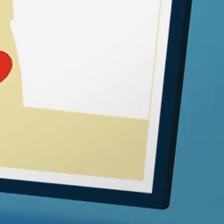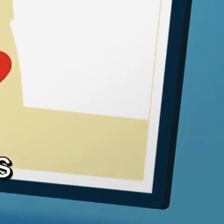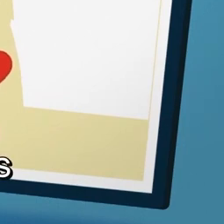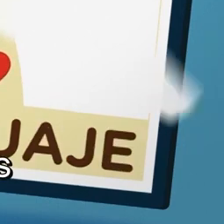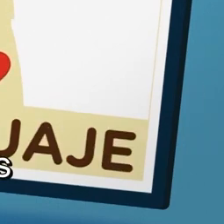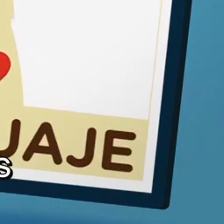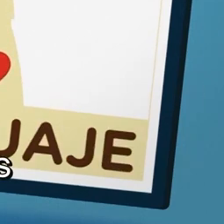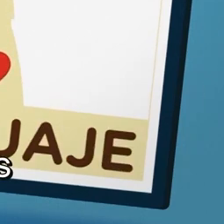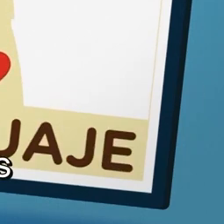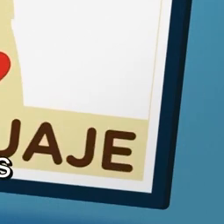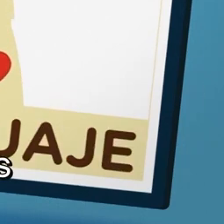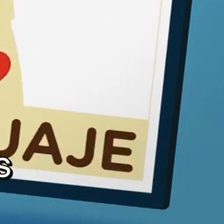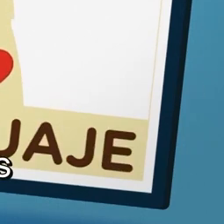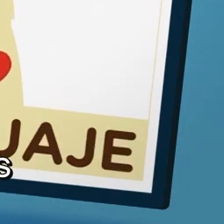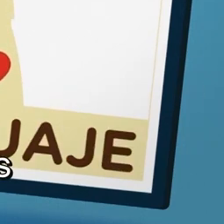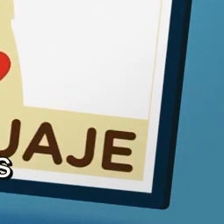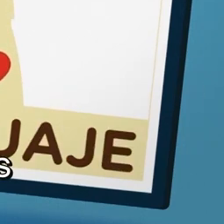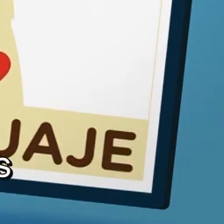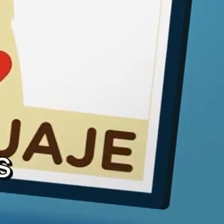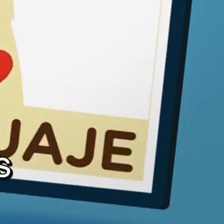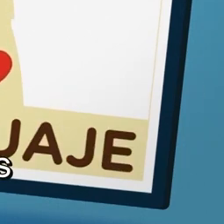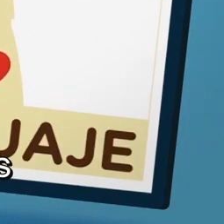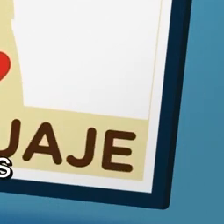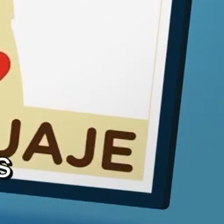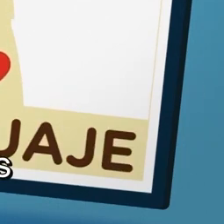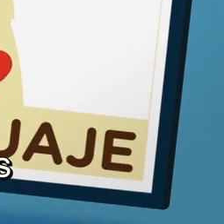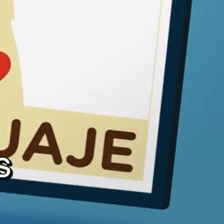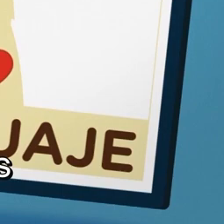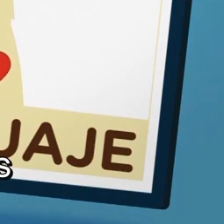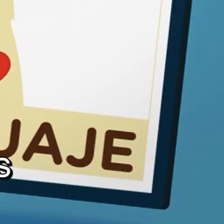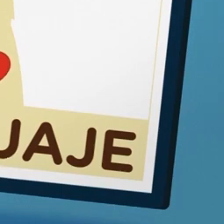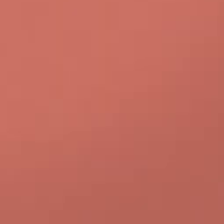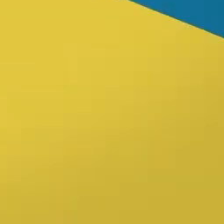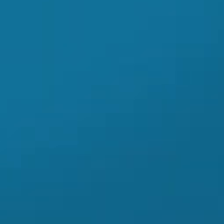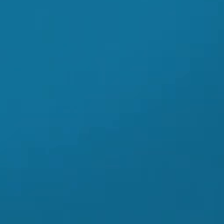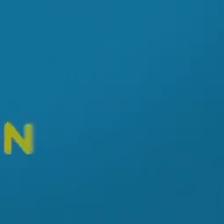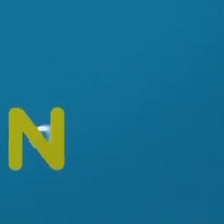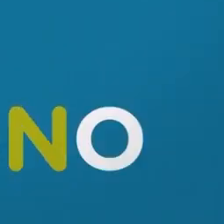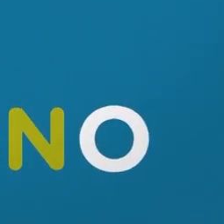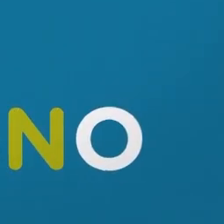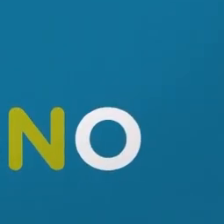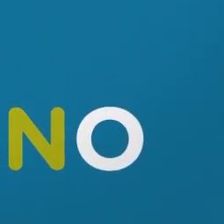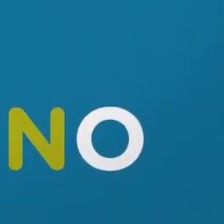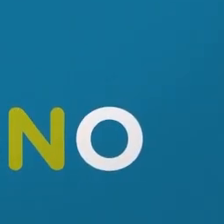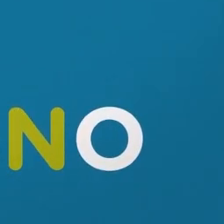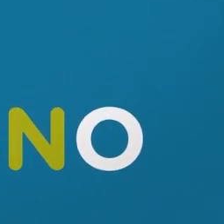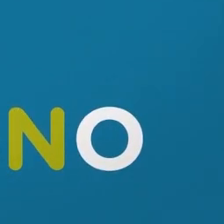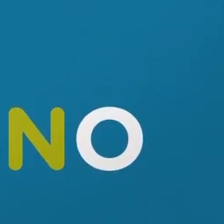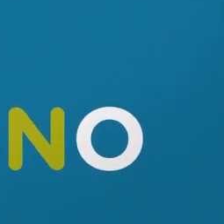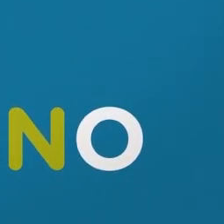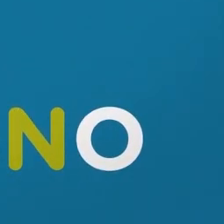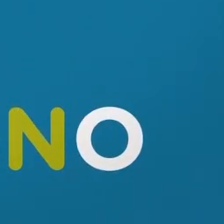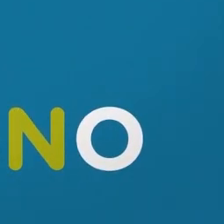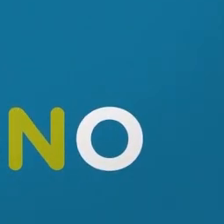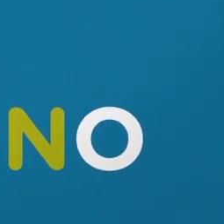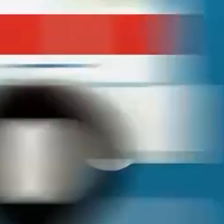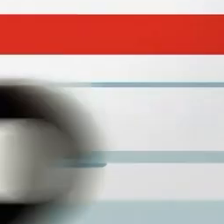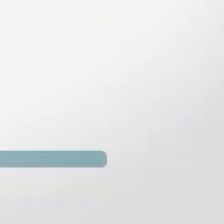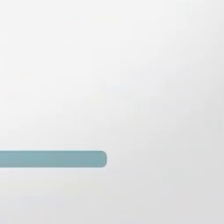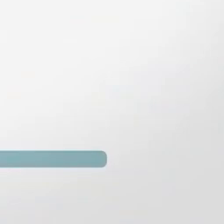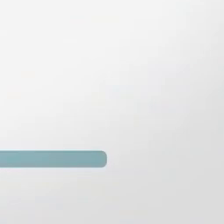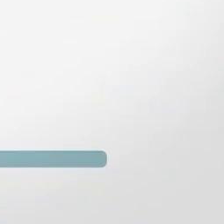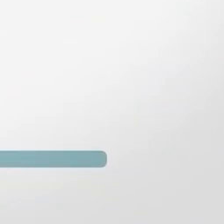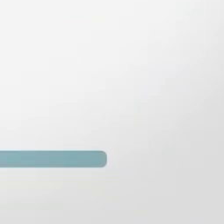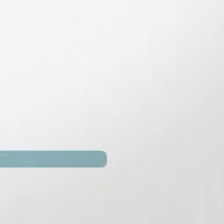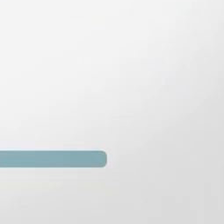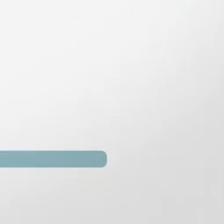pierna. Lenguaje: dificultad para decir palabras y comprender el lenguaje. Dale on al teléfono y llama al 911 lo